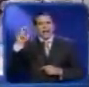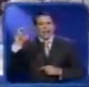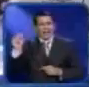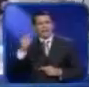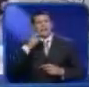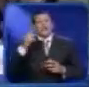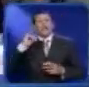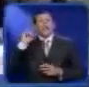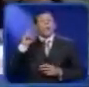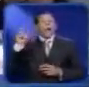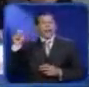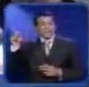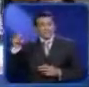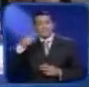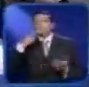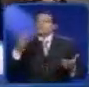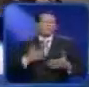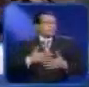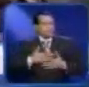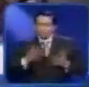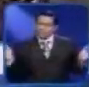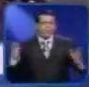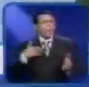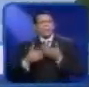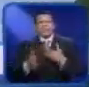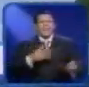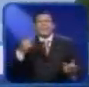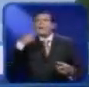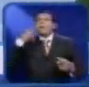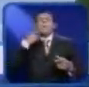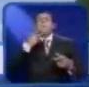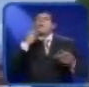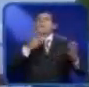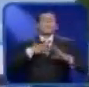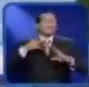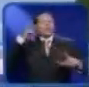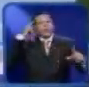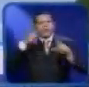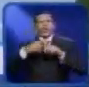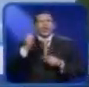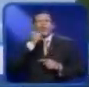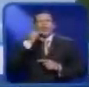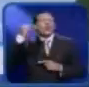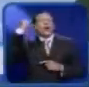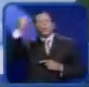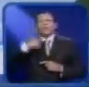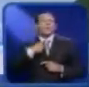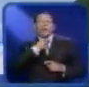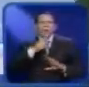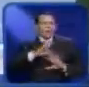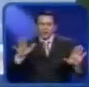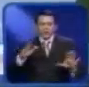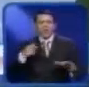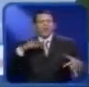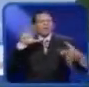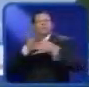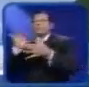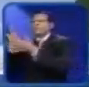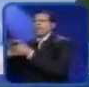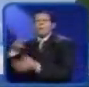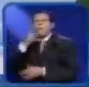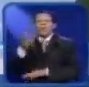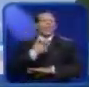su posición política y el sentido que tiene este concierto. Nosotros no somos comunistas, que no tenemos una alineación